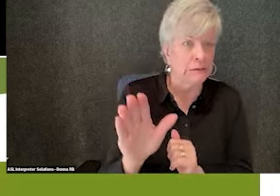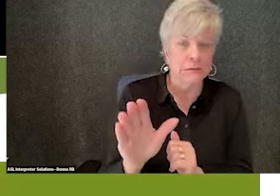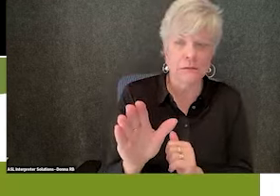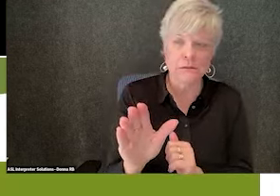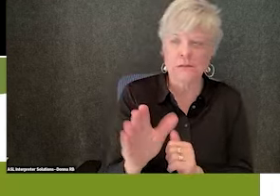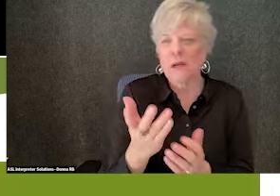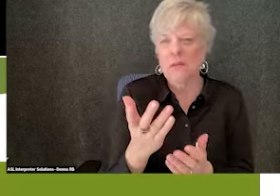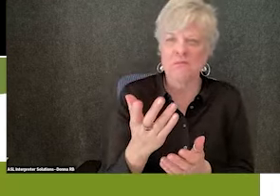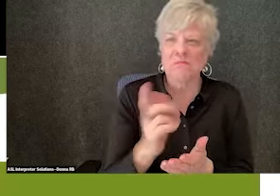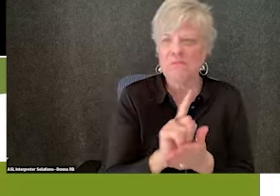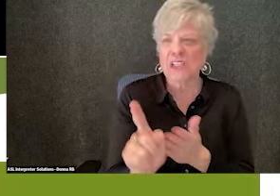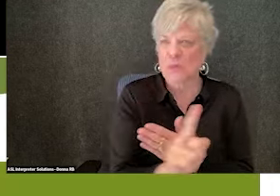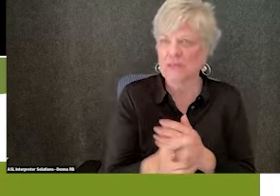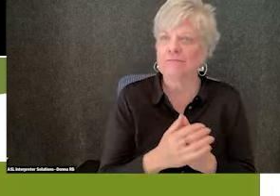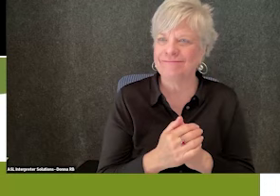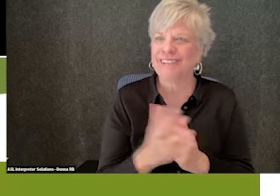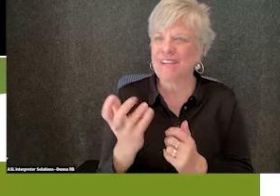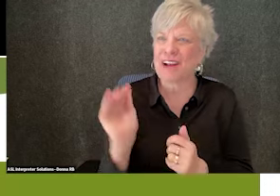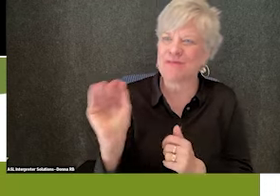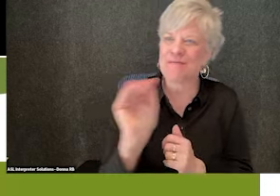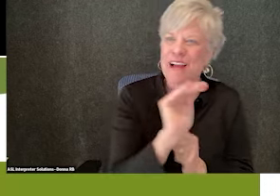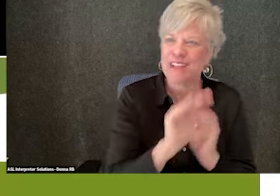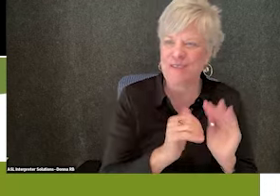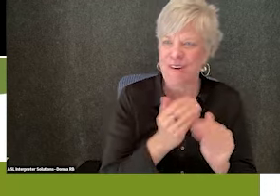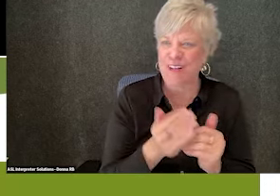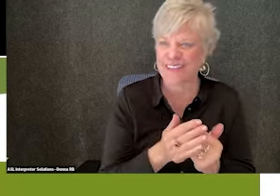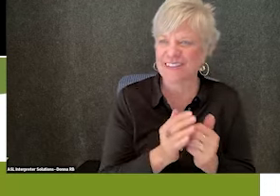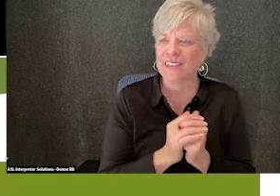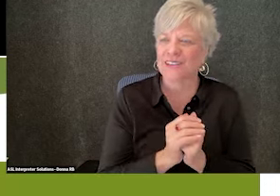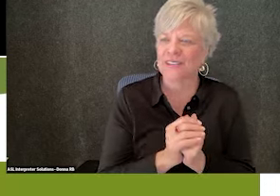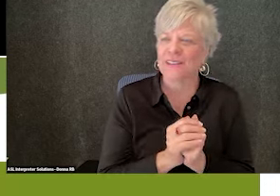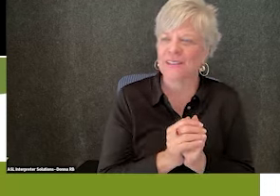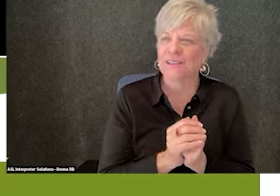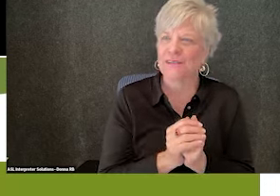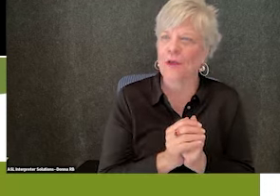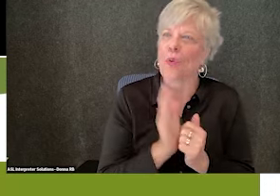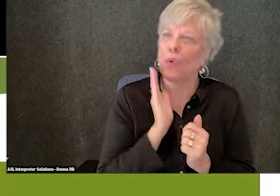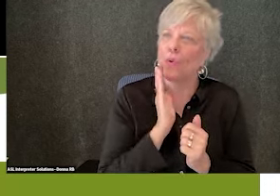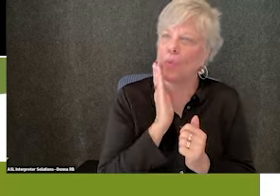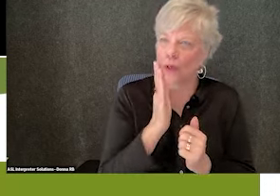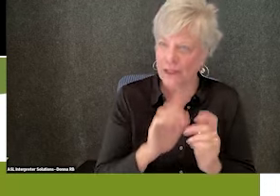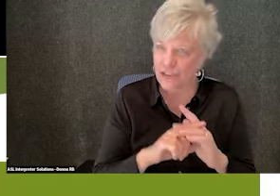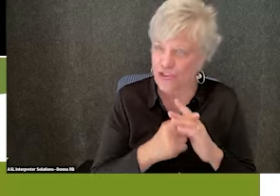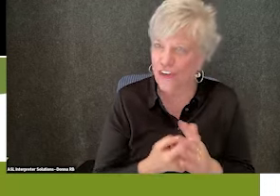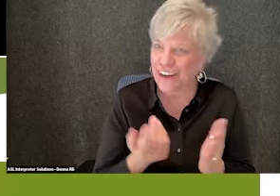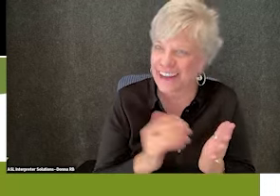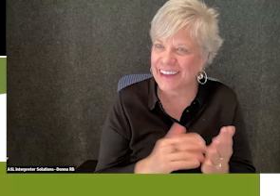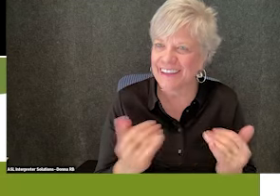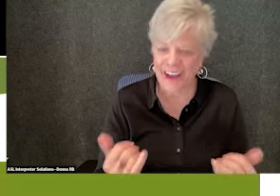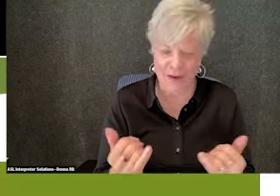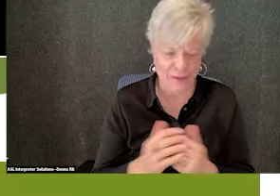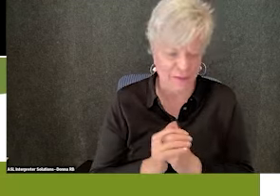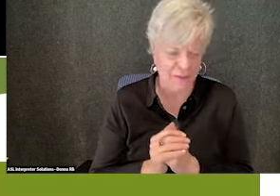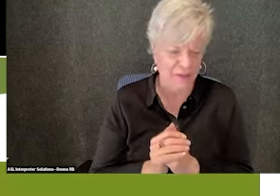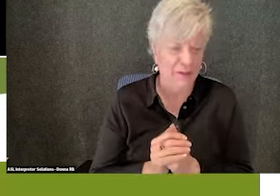También ahora vamos a hablar con las personas que realmente utilizan la toma de decisiones con